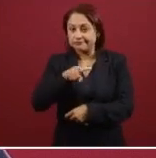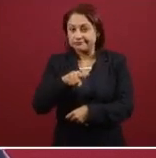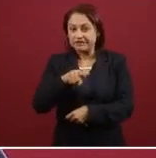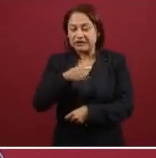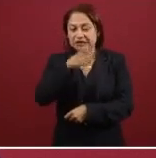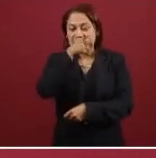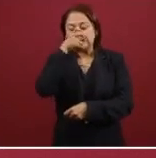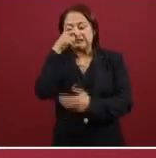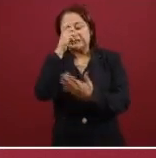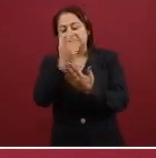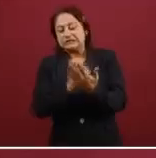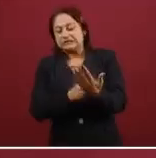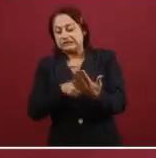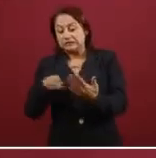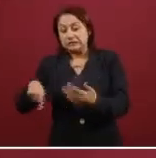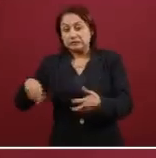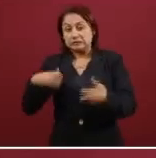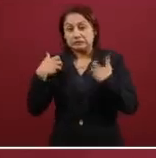abusaron